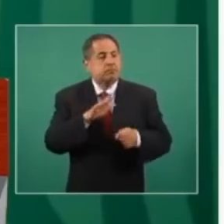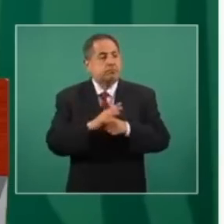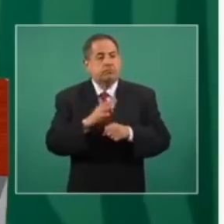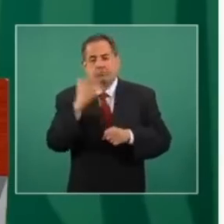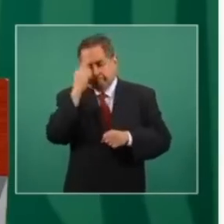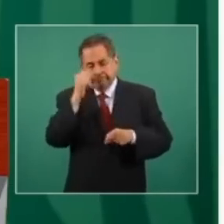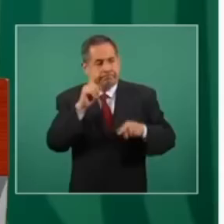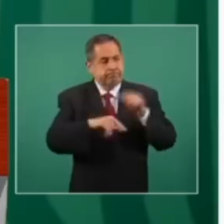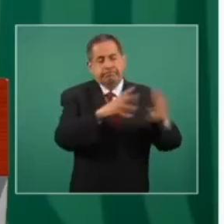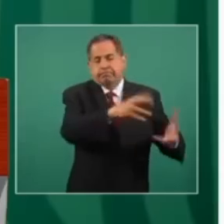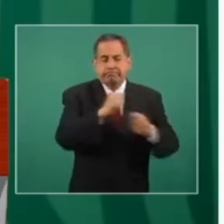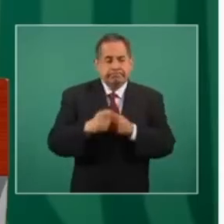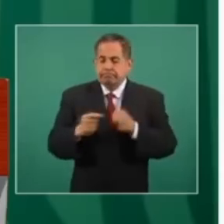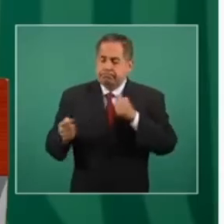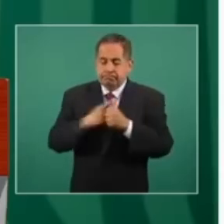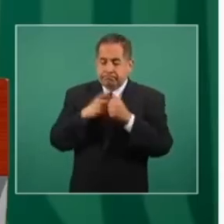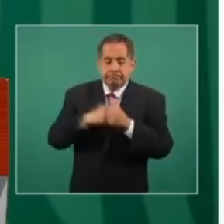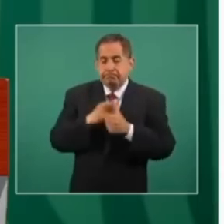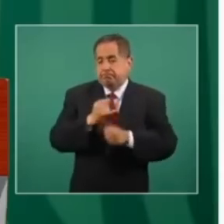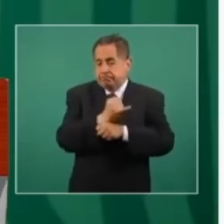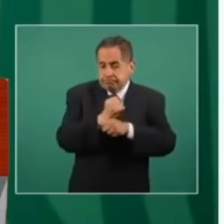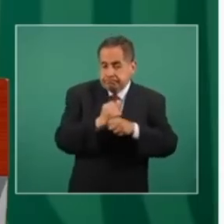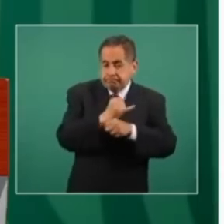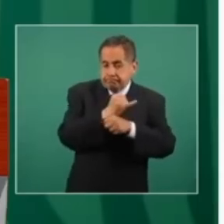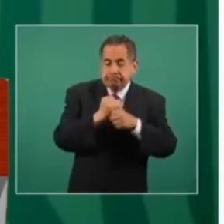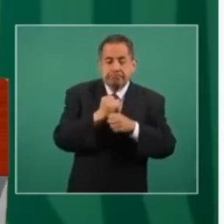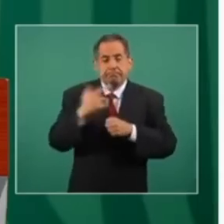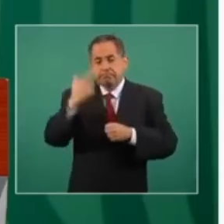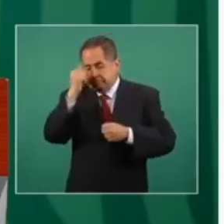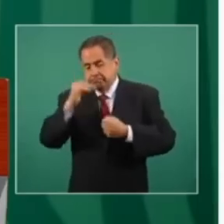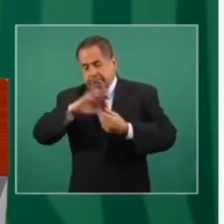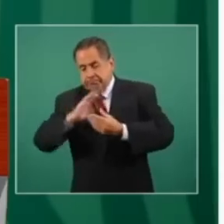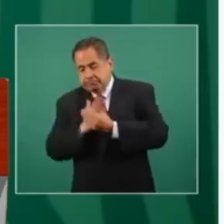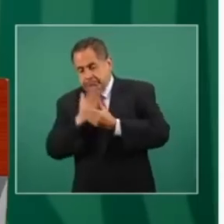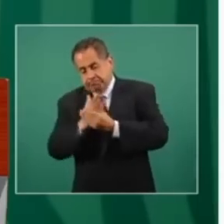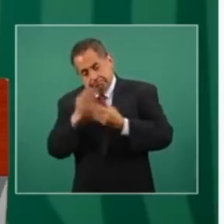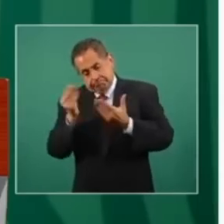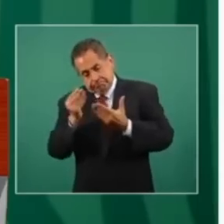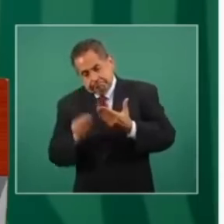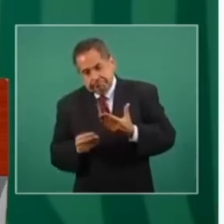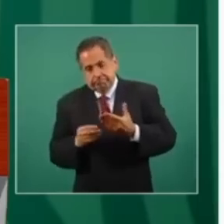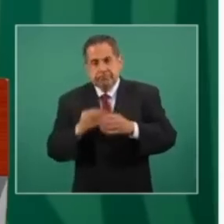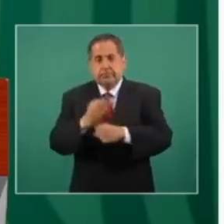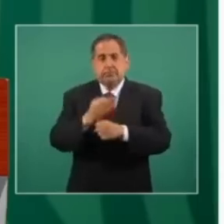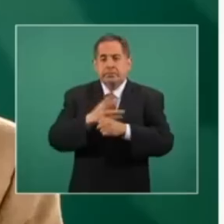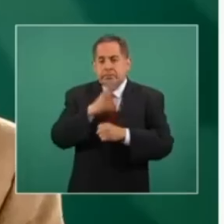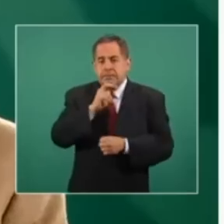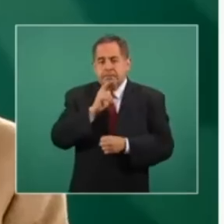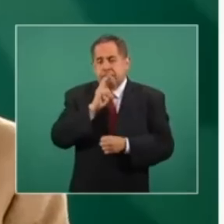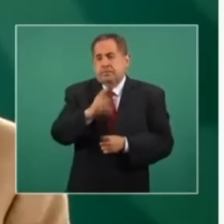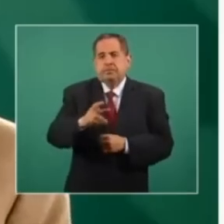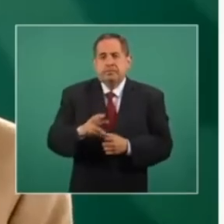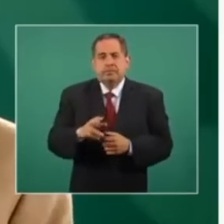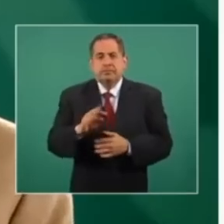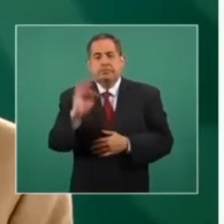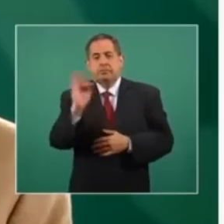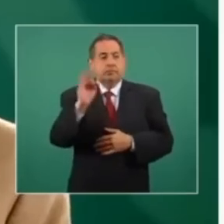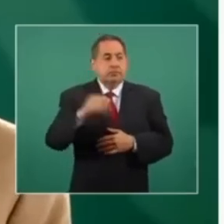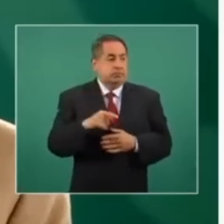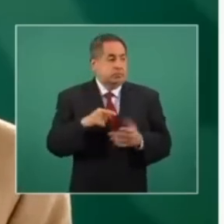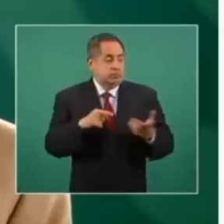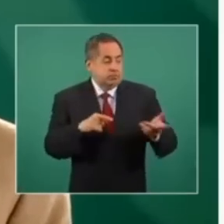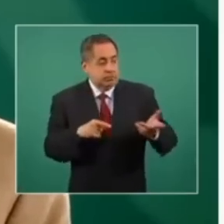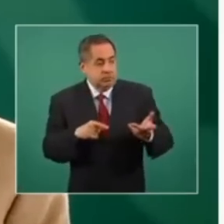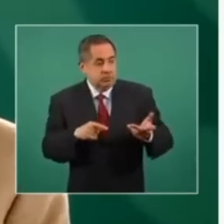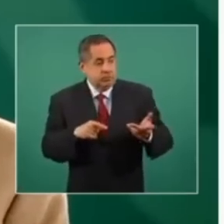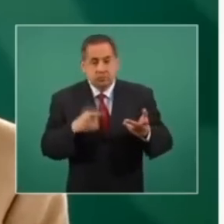motivado, y tiene que haber una investigación al respecto. Yo no podría decirte en este momento siquiera si están bien